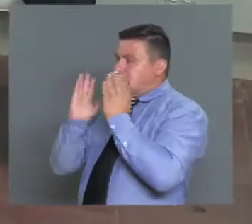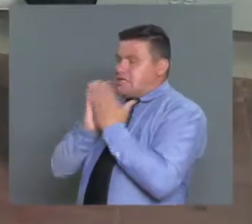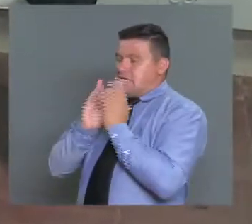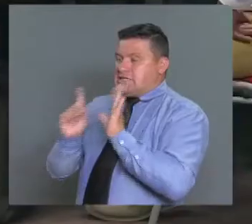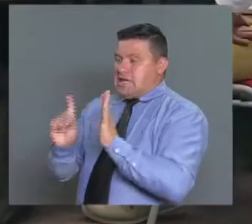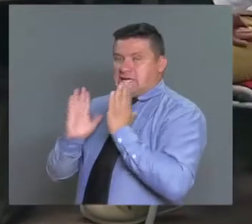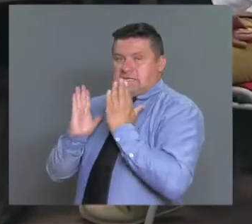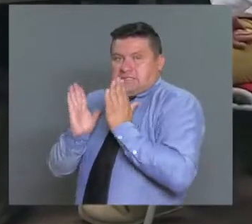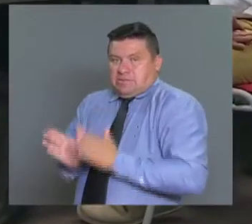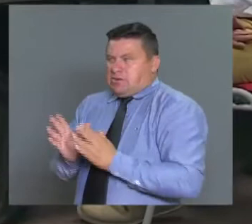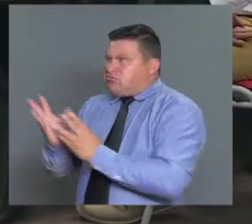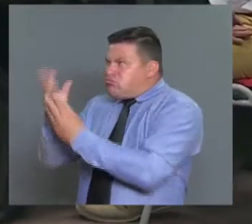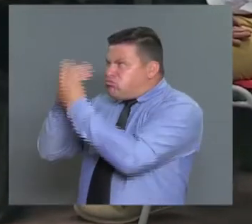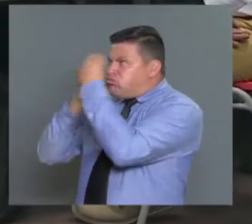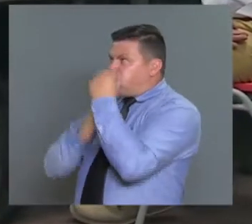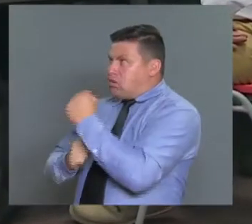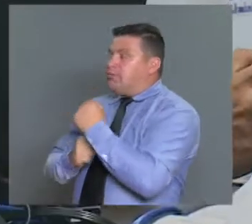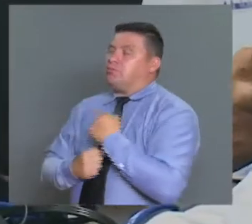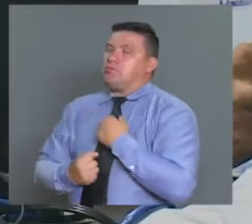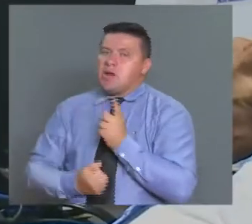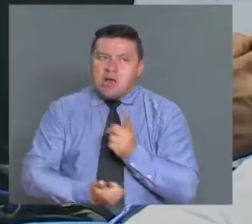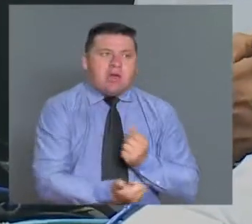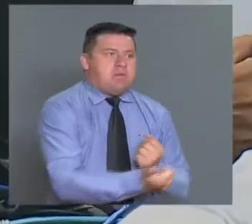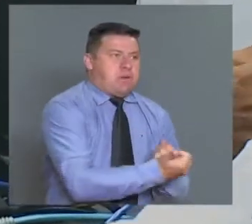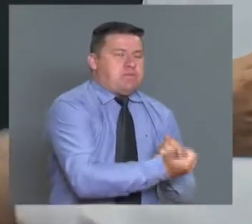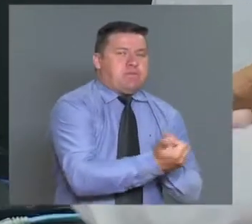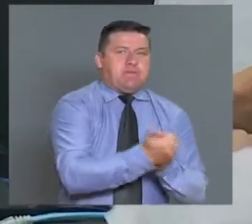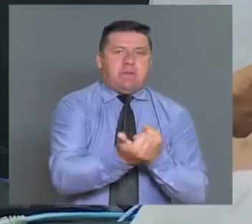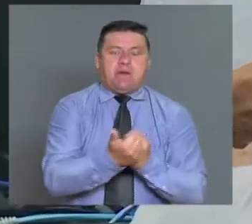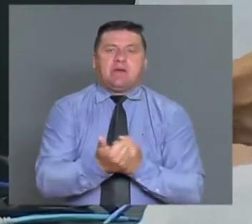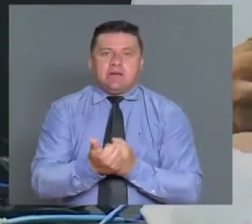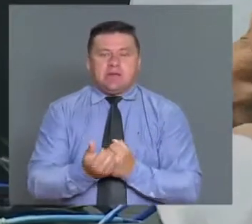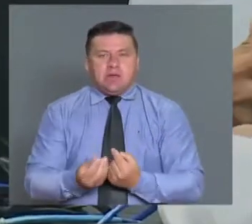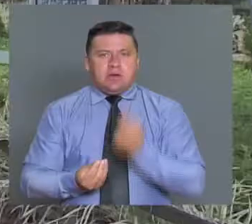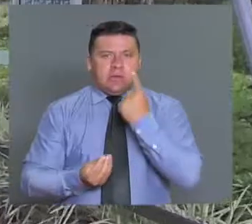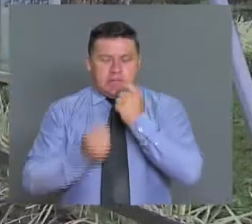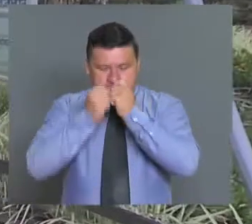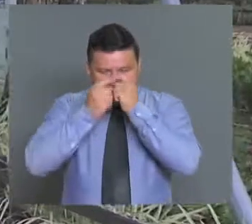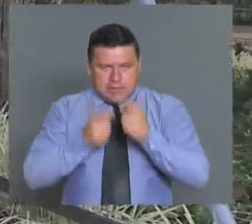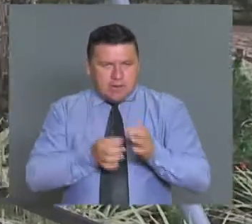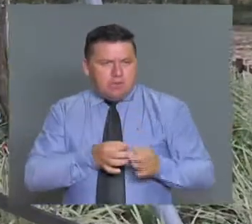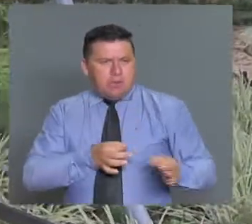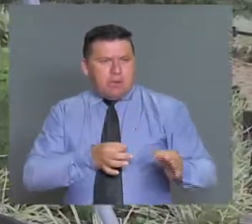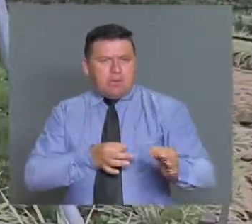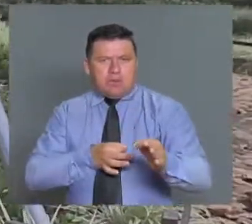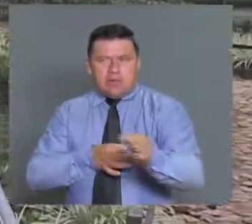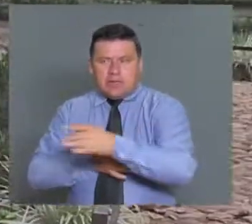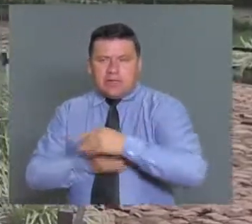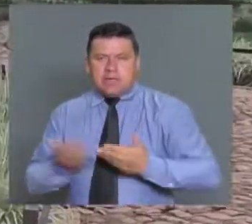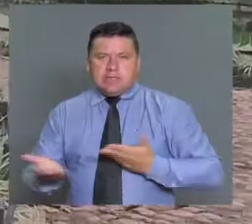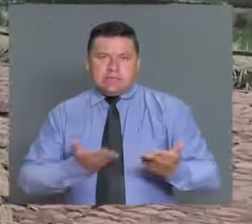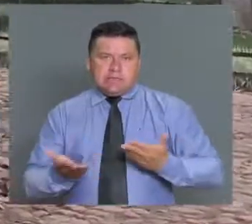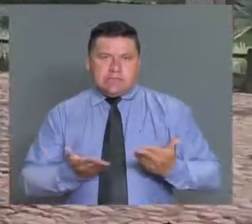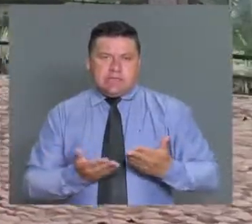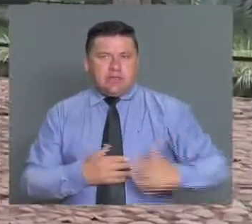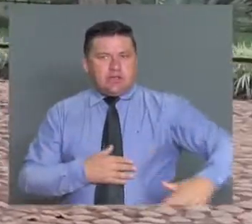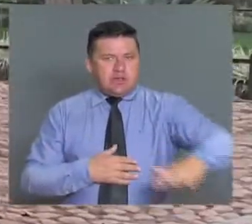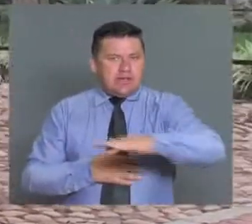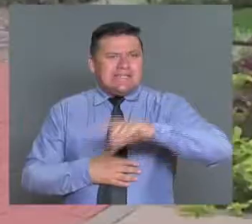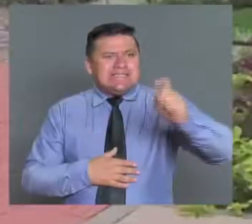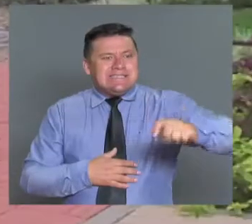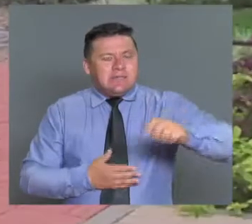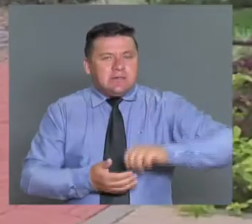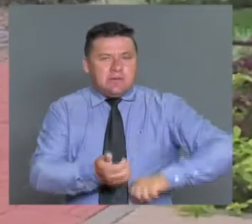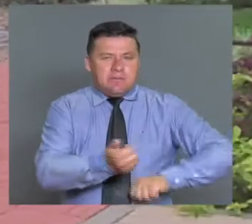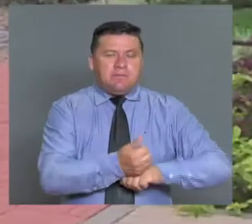que lleva de su carrera, esta esapista ha podido poner en práctica políticas públicas municipales al servicio de los macarenenses más